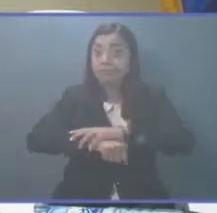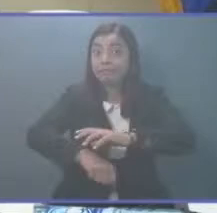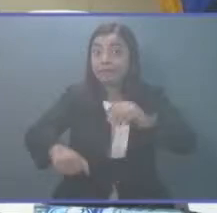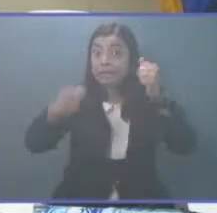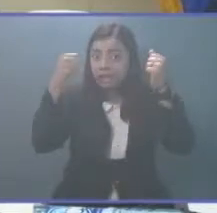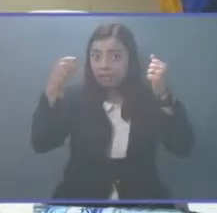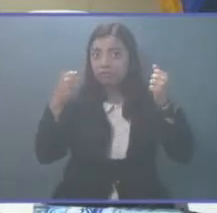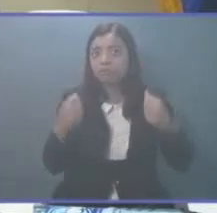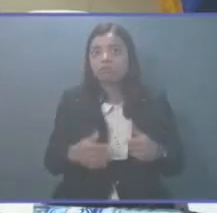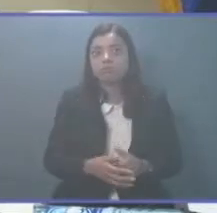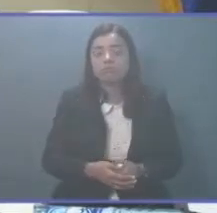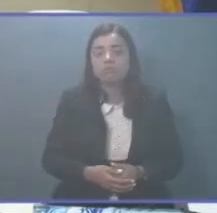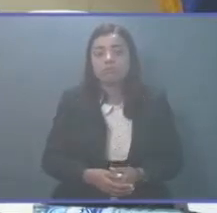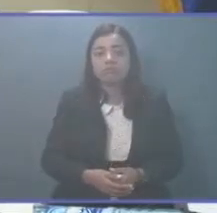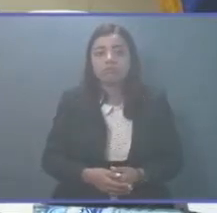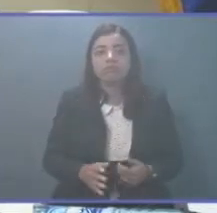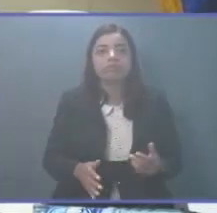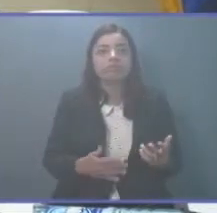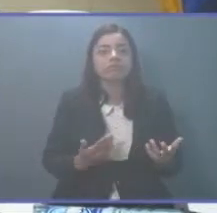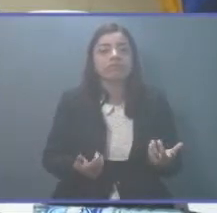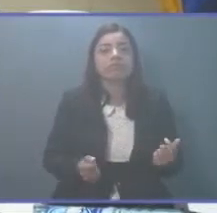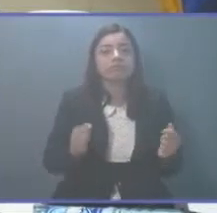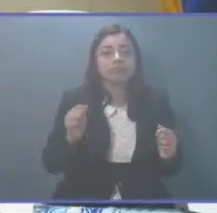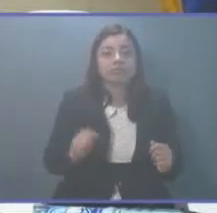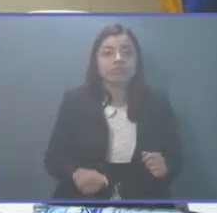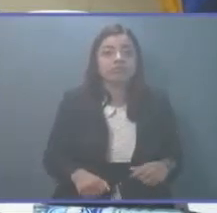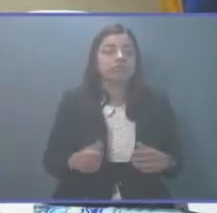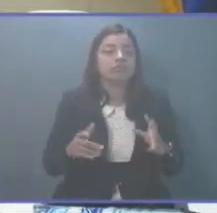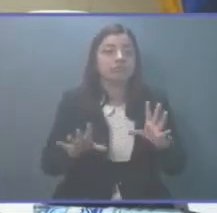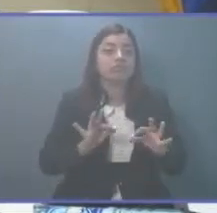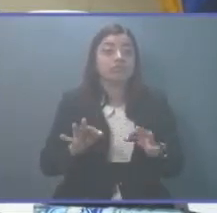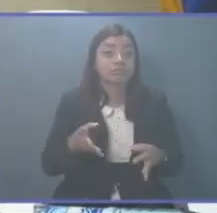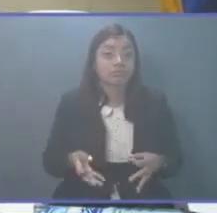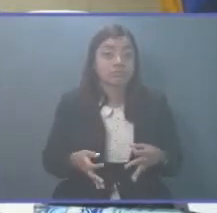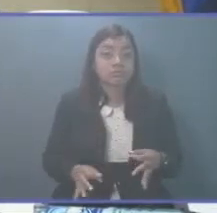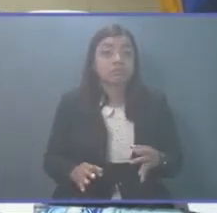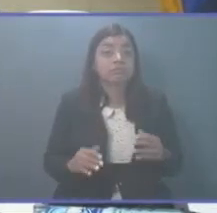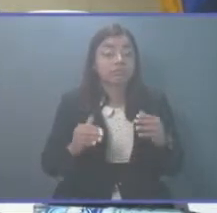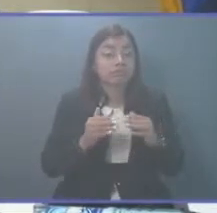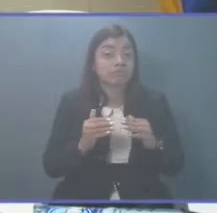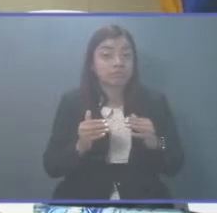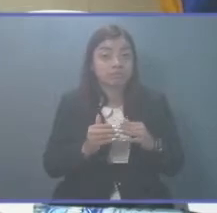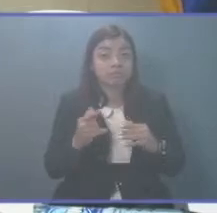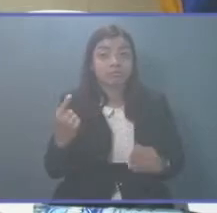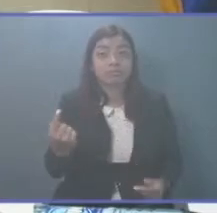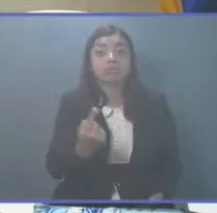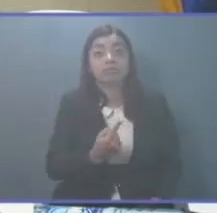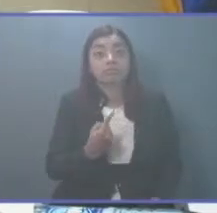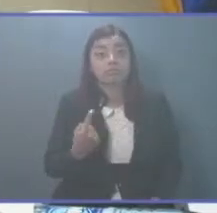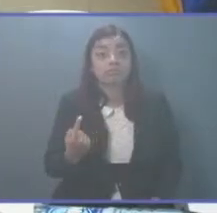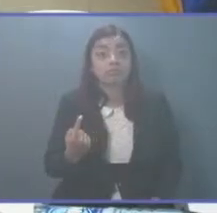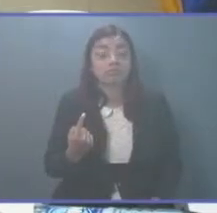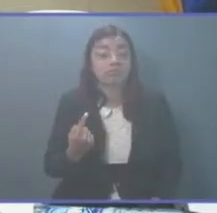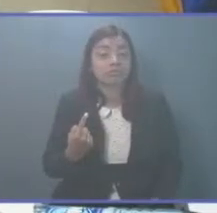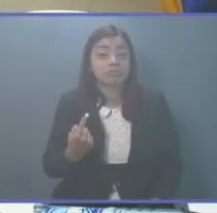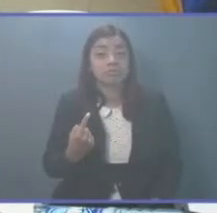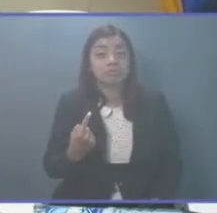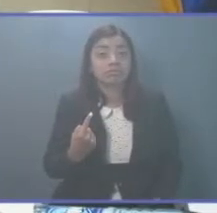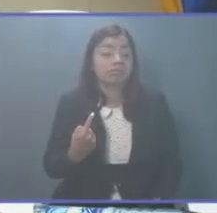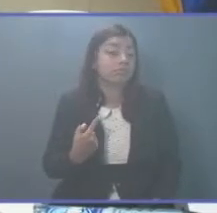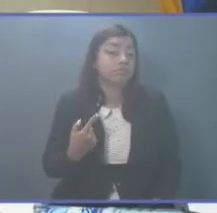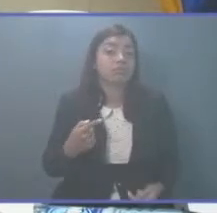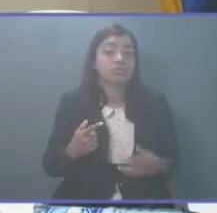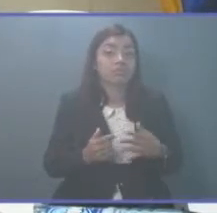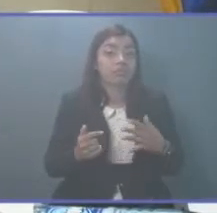un tema civil aparejado, pero podríamos nosotros de alguna manera también a la gente que